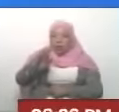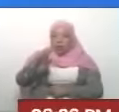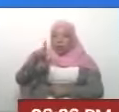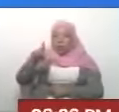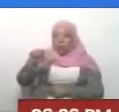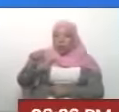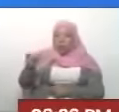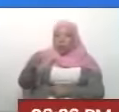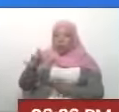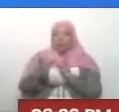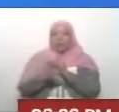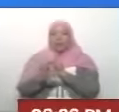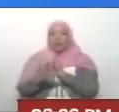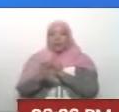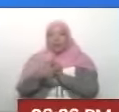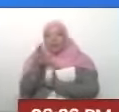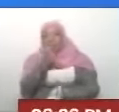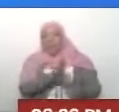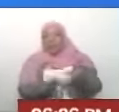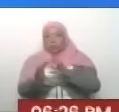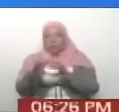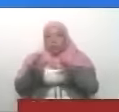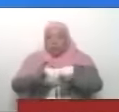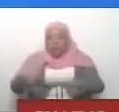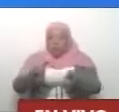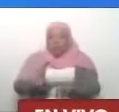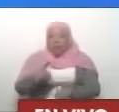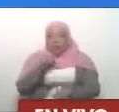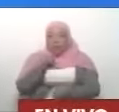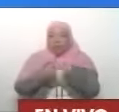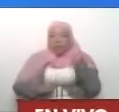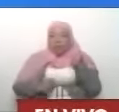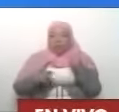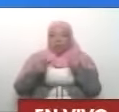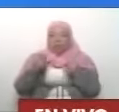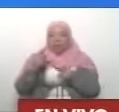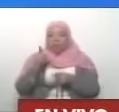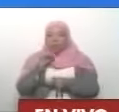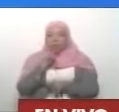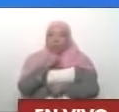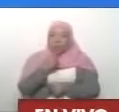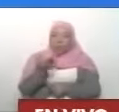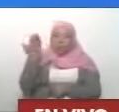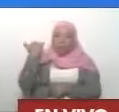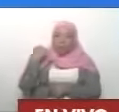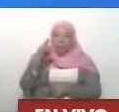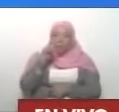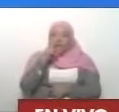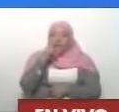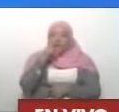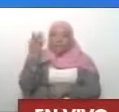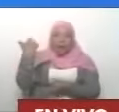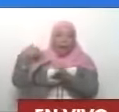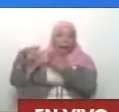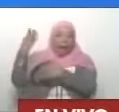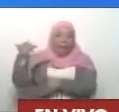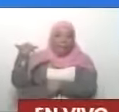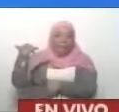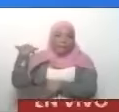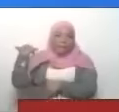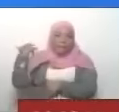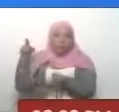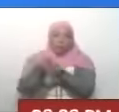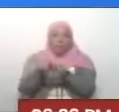¿Sí? La técnica, la ciencia para averiguar, que me han averiguado de a para atrás. Todos los Nicolás Maduro que venían de a para atrás. Genealogía